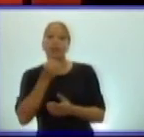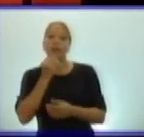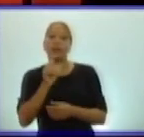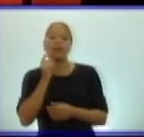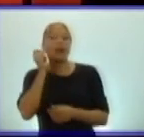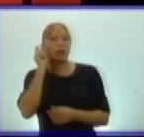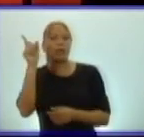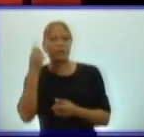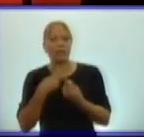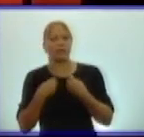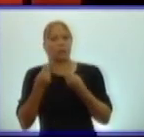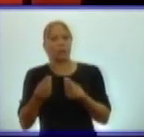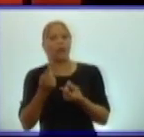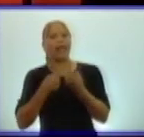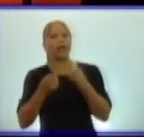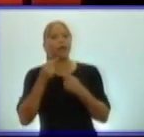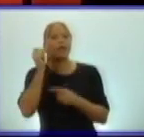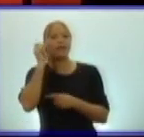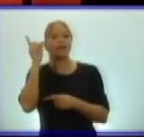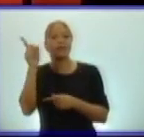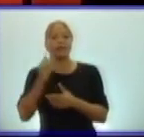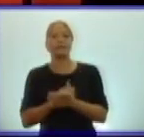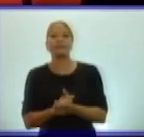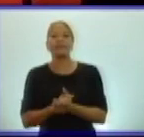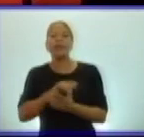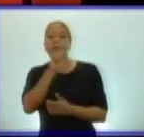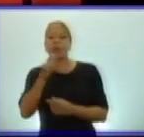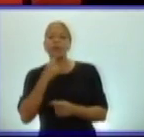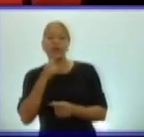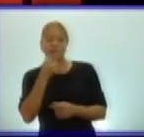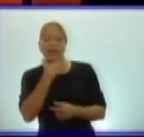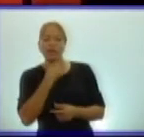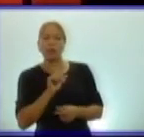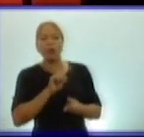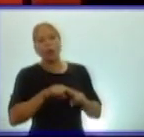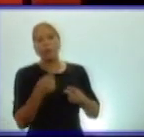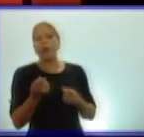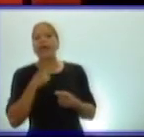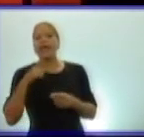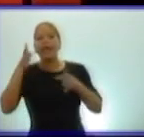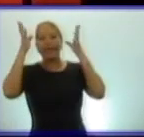ideas de cómo puede realizar esta. Pregúntale al muchacho, bueno, ¿por qué el reino de los